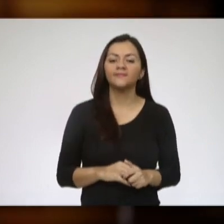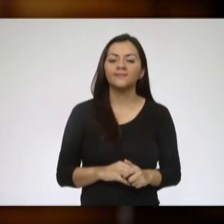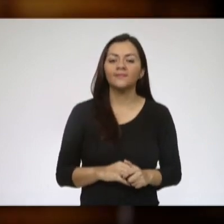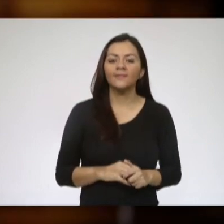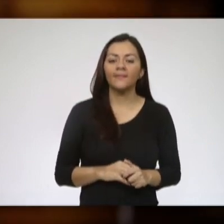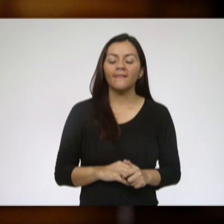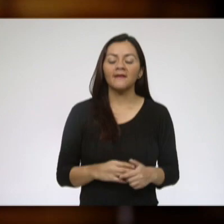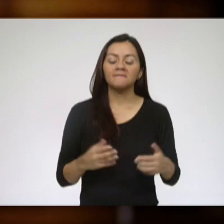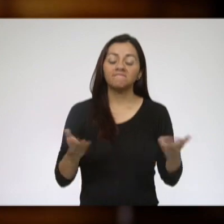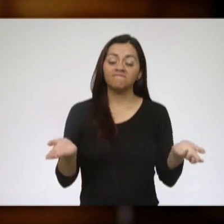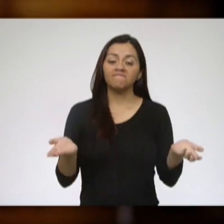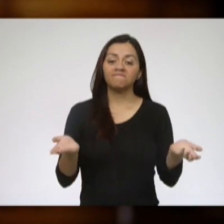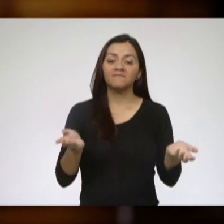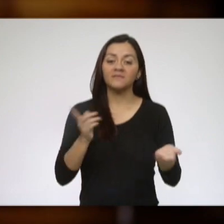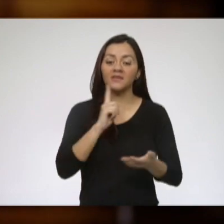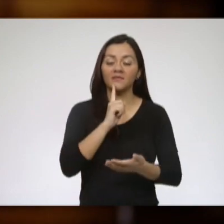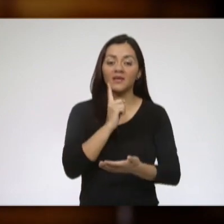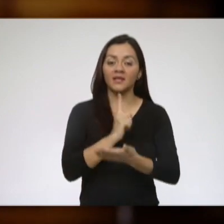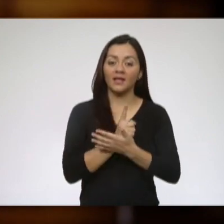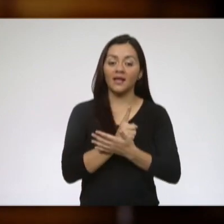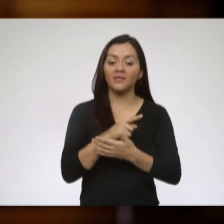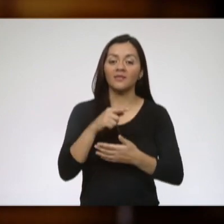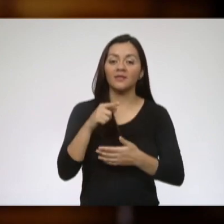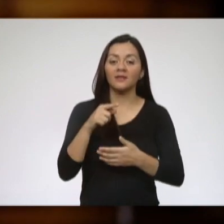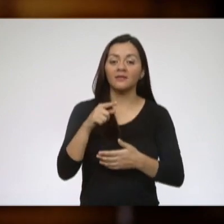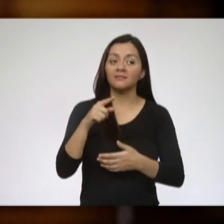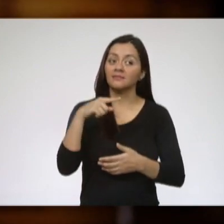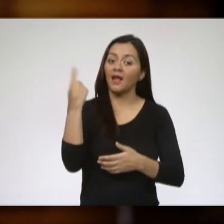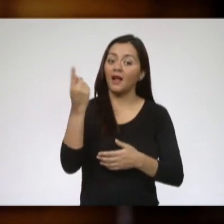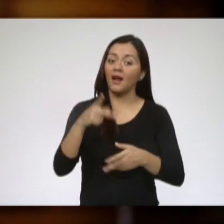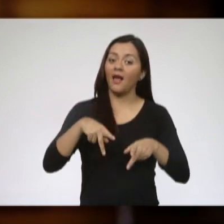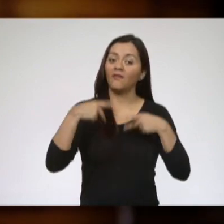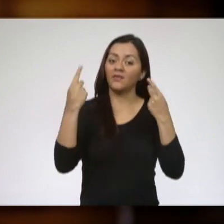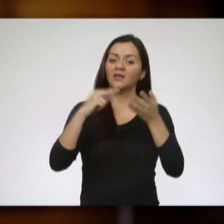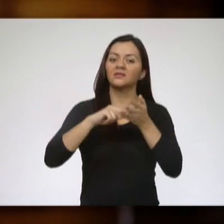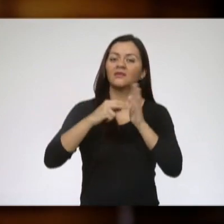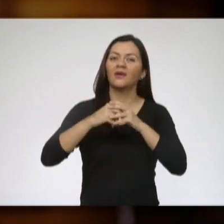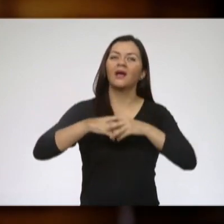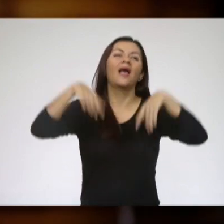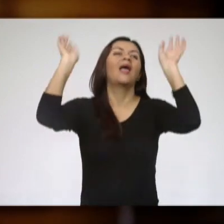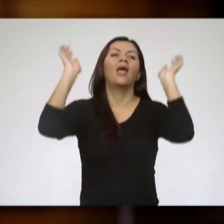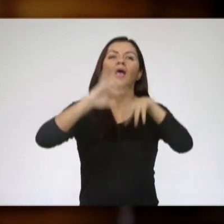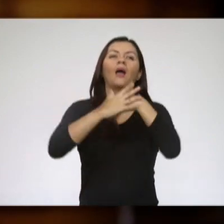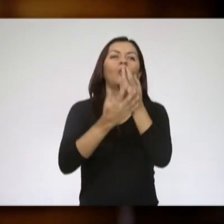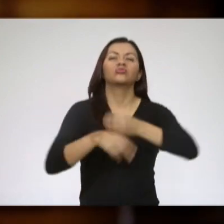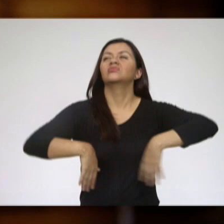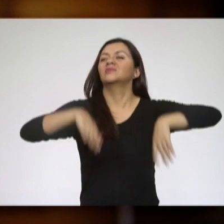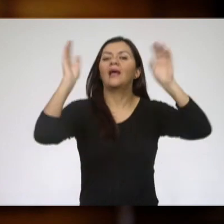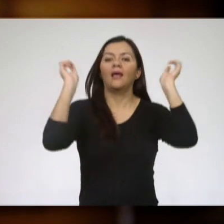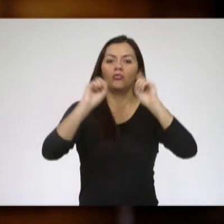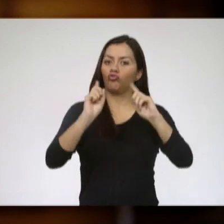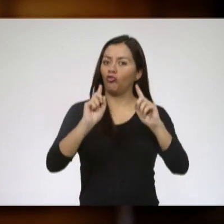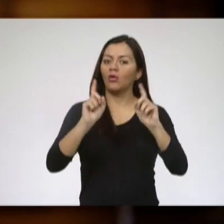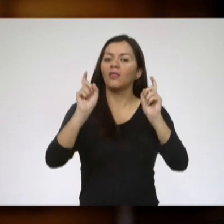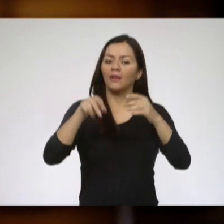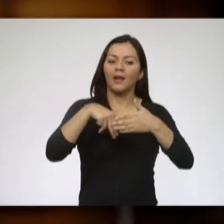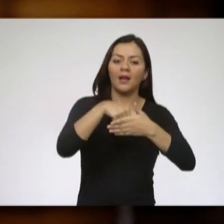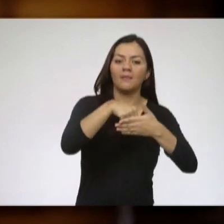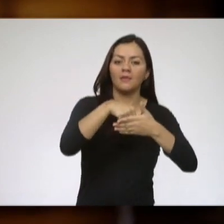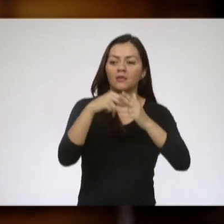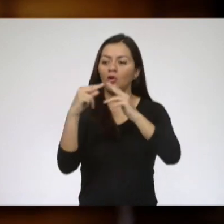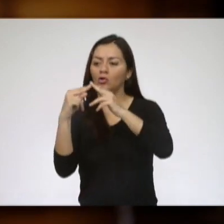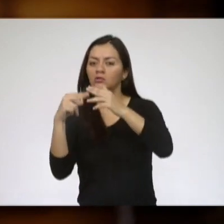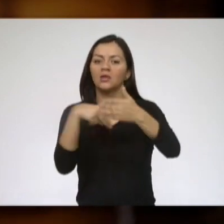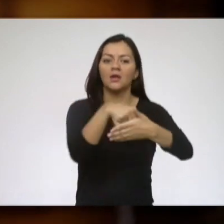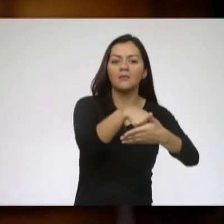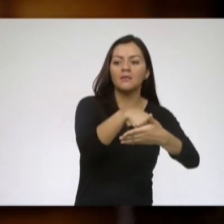sí, siempre hay un límite. O sea, tampoco me voy a dejar de abusar. Siempre hay un límite, pero también